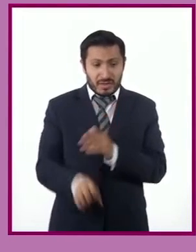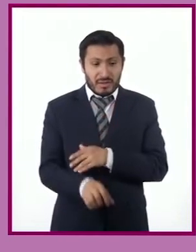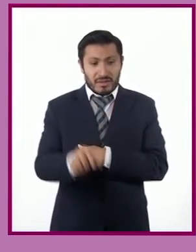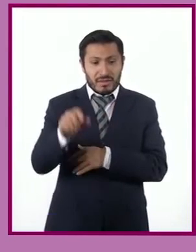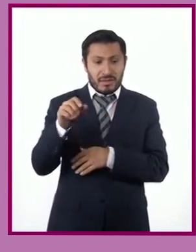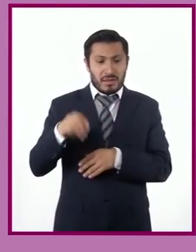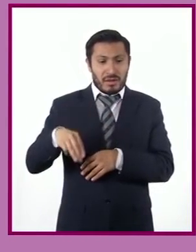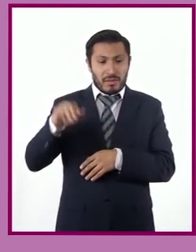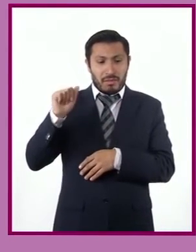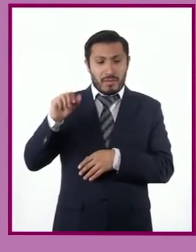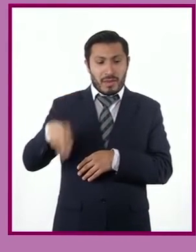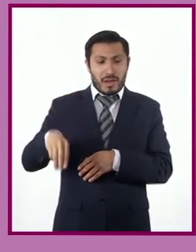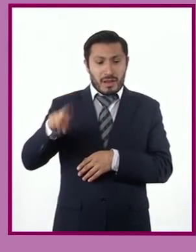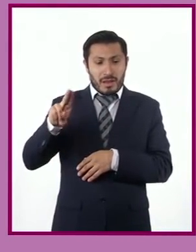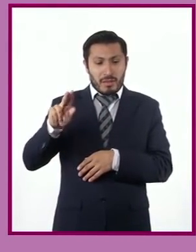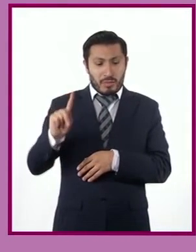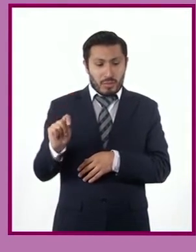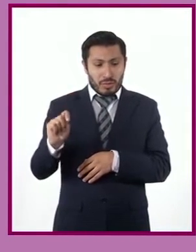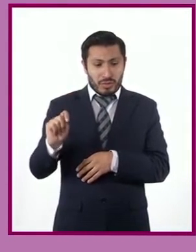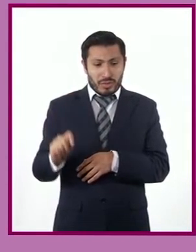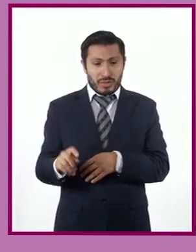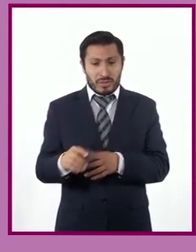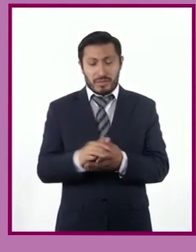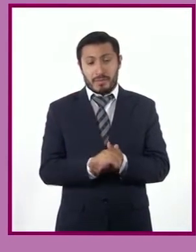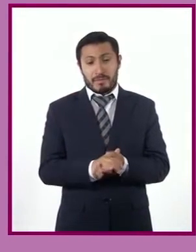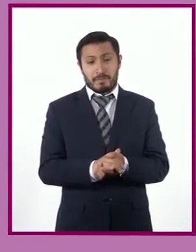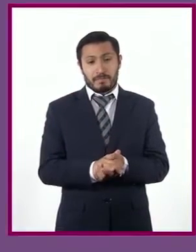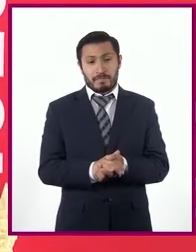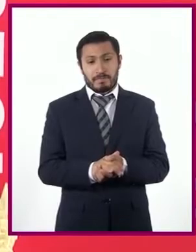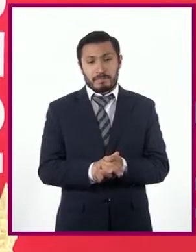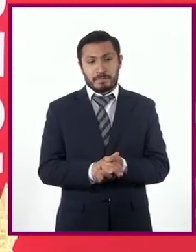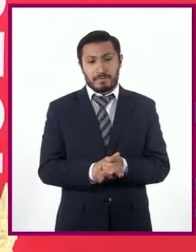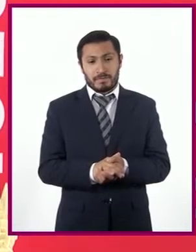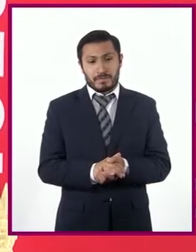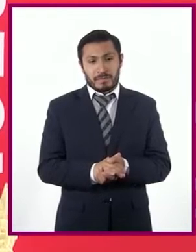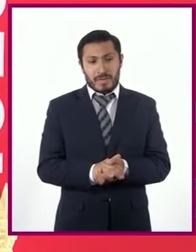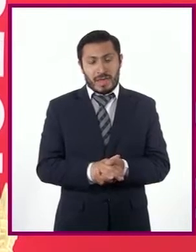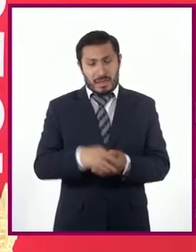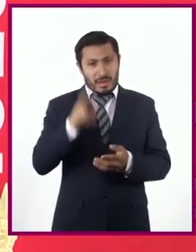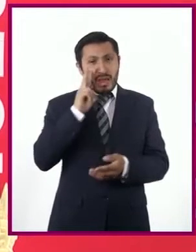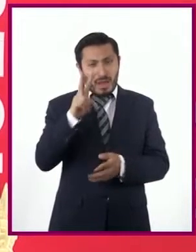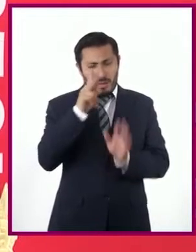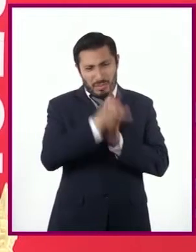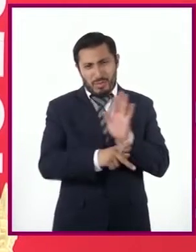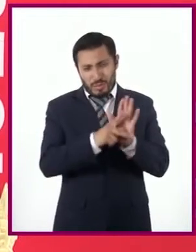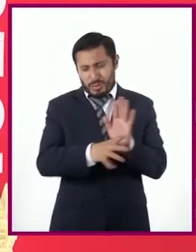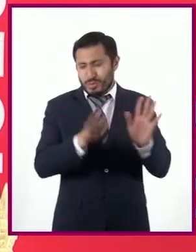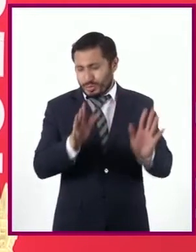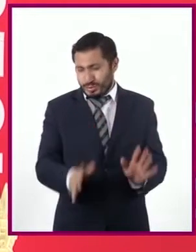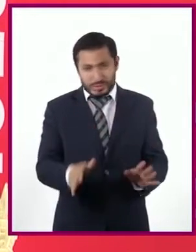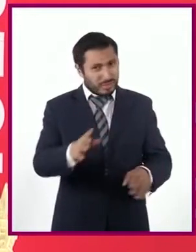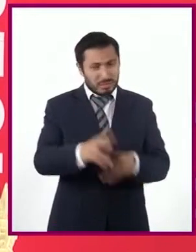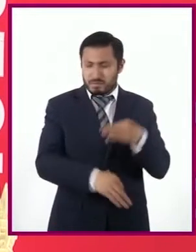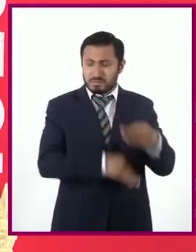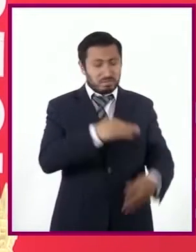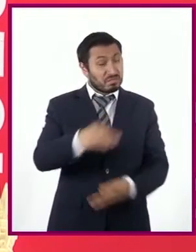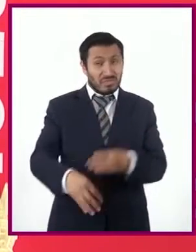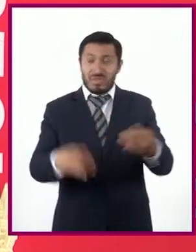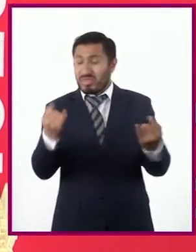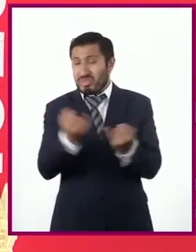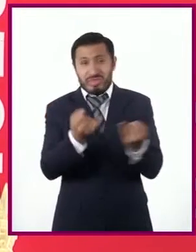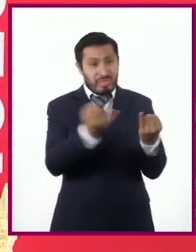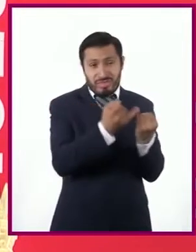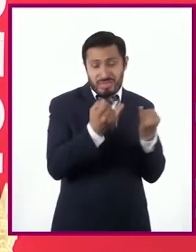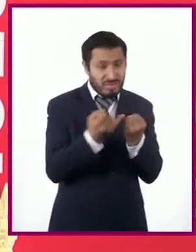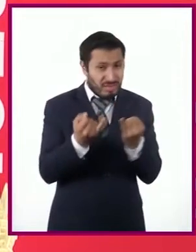mamuts congelados encontrados en Rusia. Como vieron en el video, no todos los restos de seres vivos